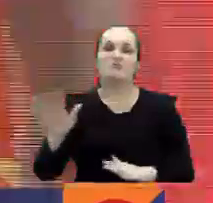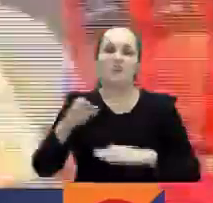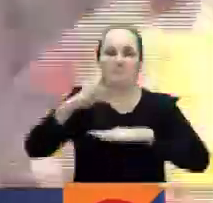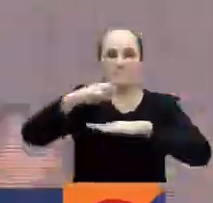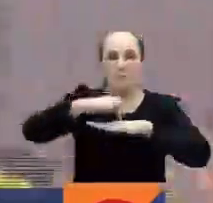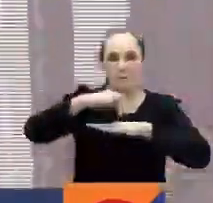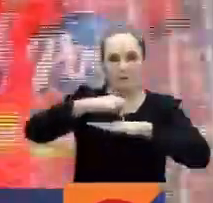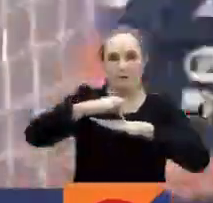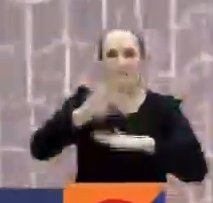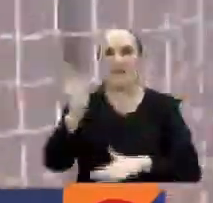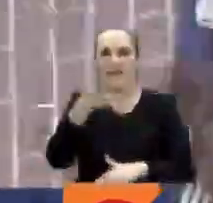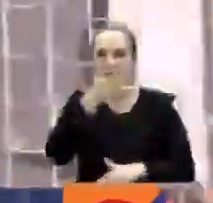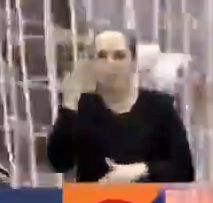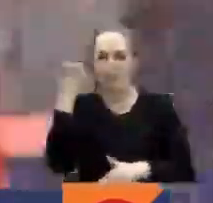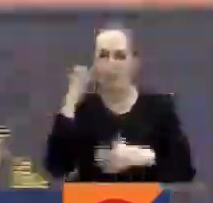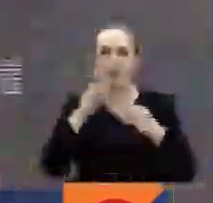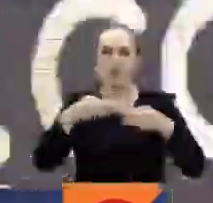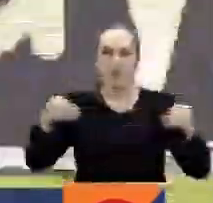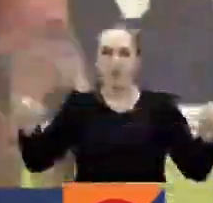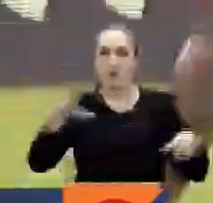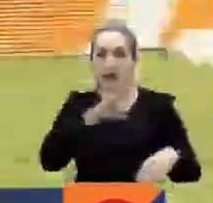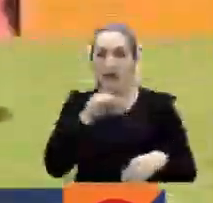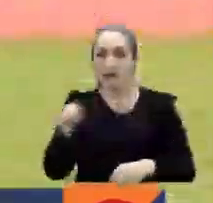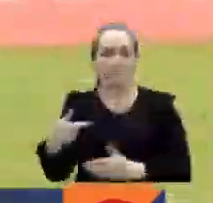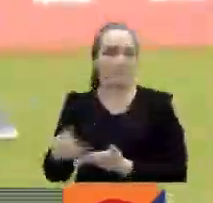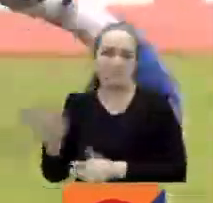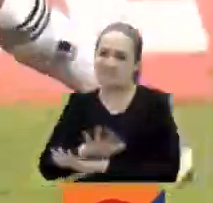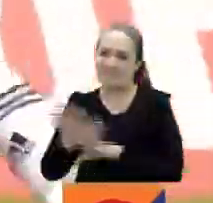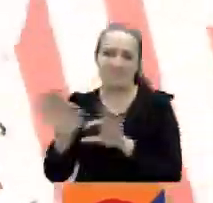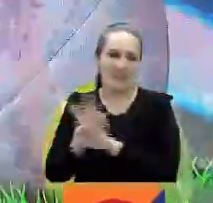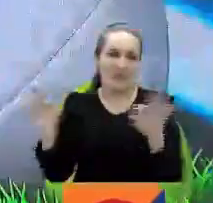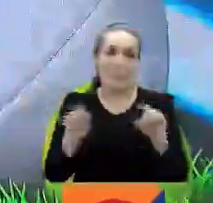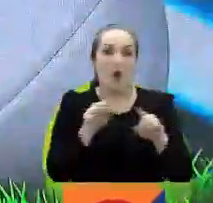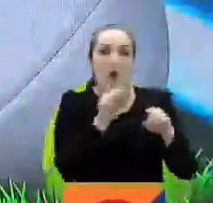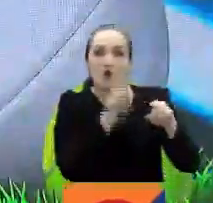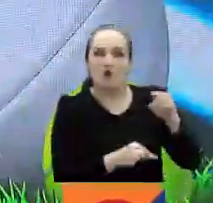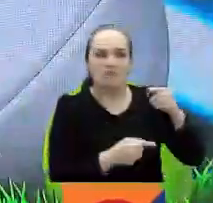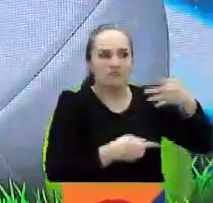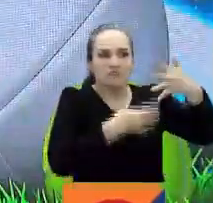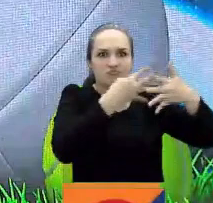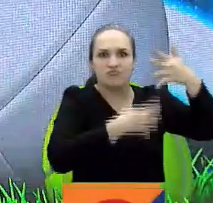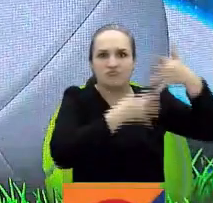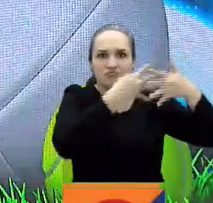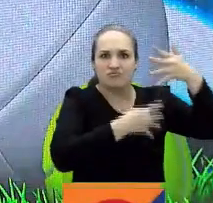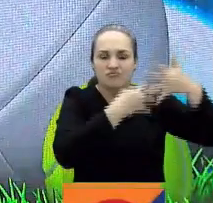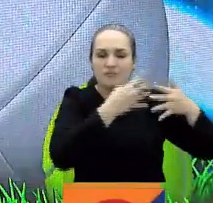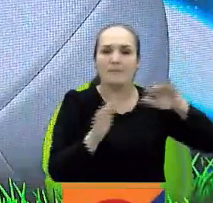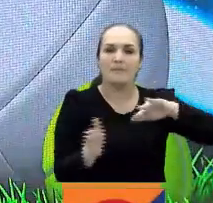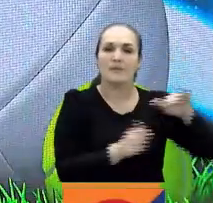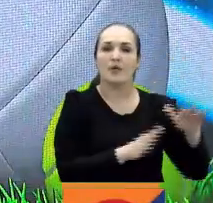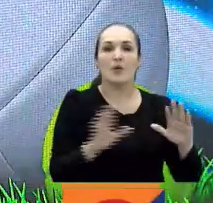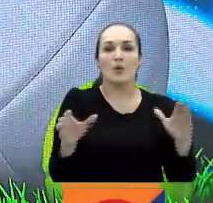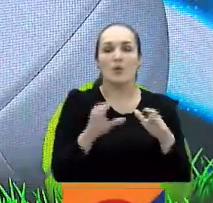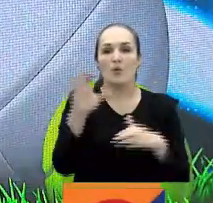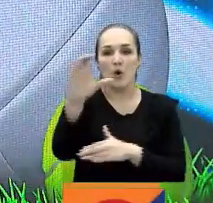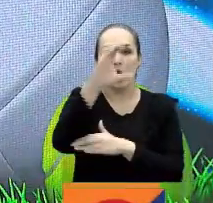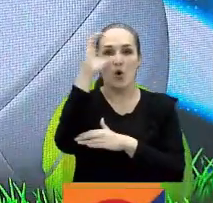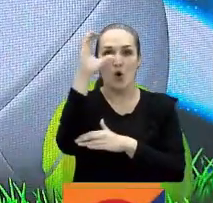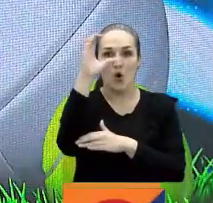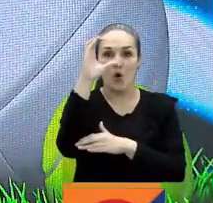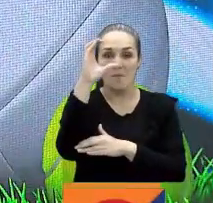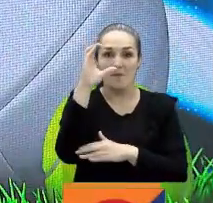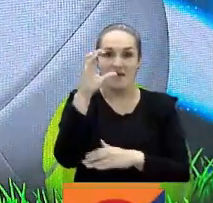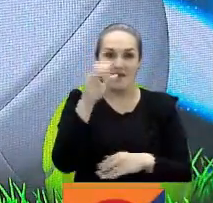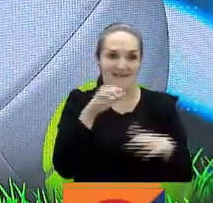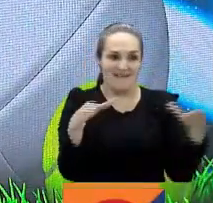los únicos eliminados. El resto todavía luchan por meterse entre los mejores. La selección Colombia masculina de mayores ya se encuentra en